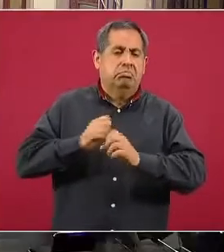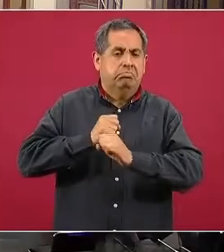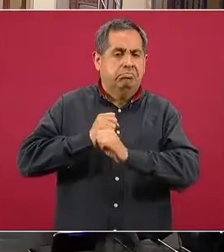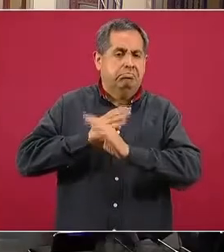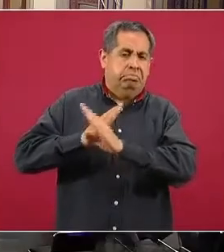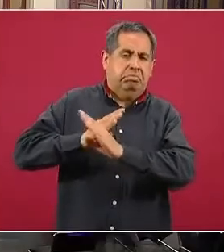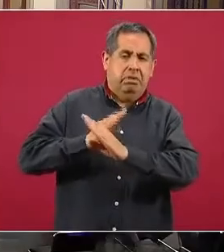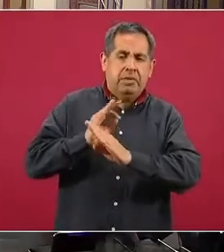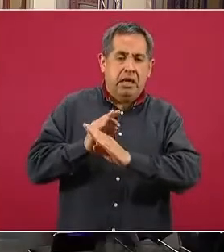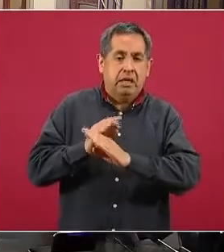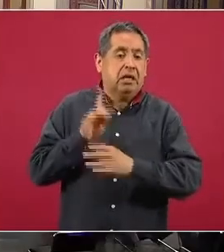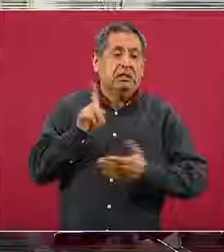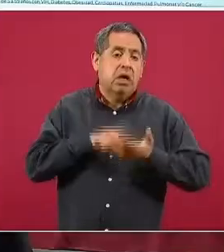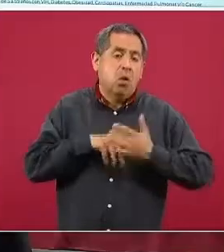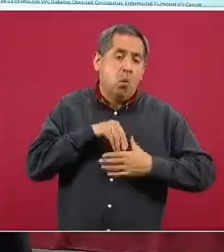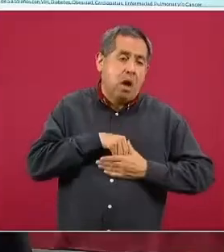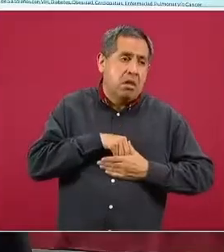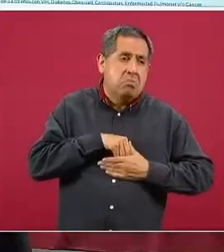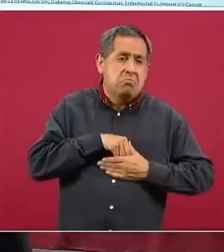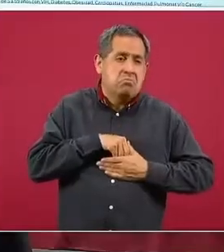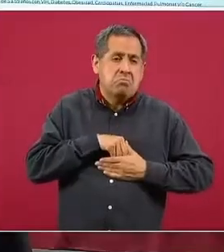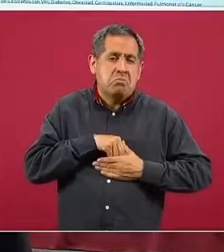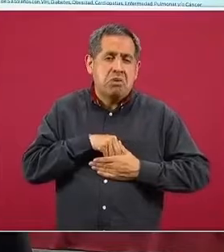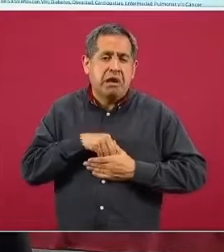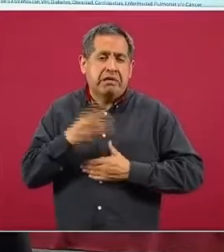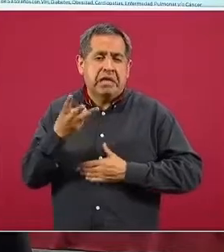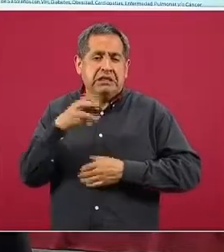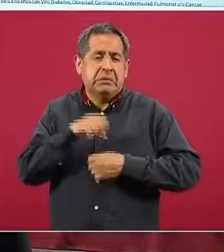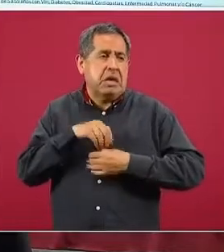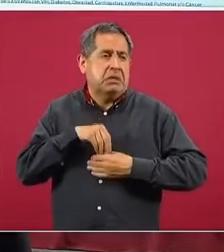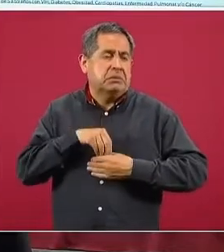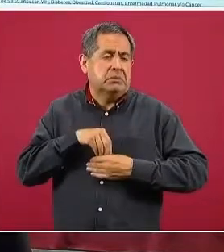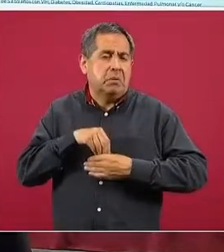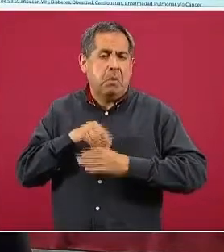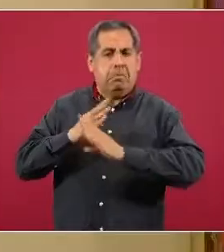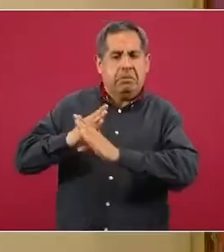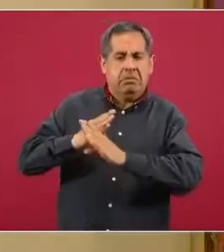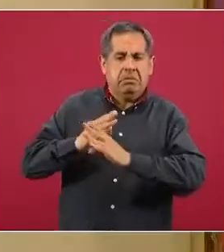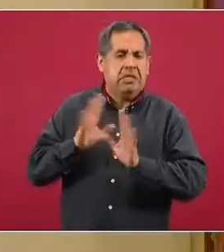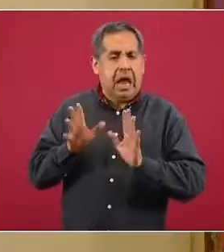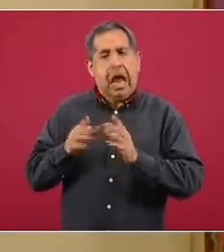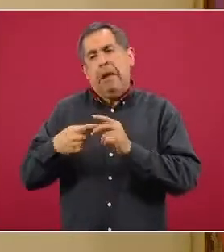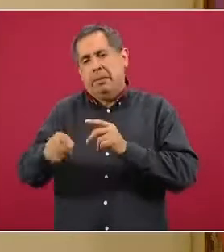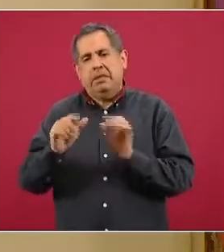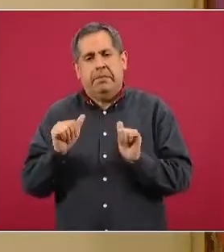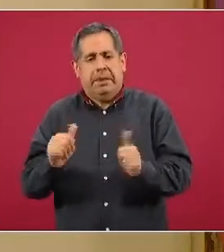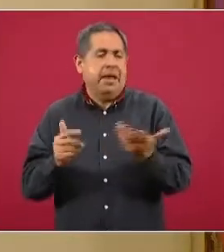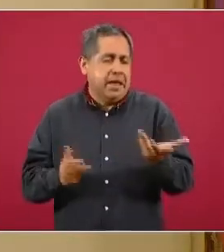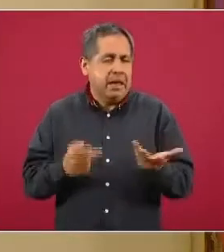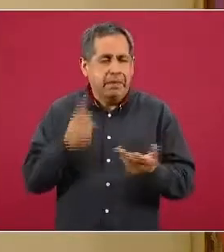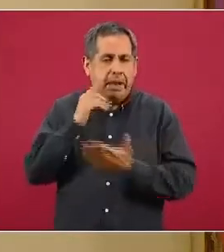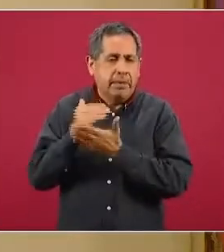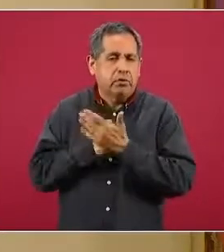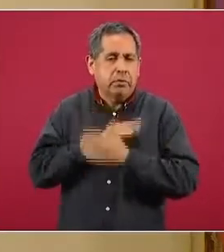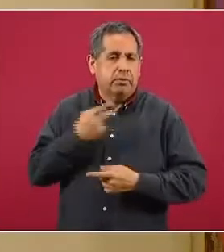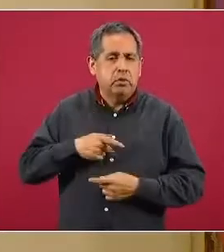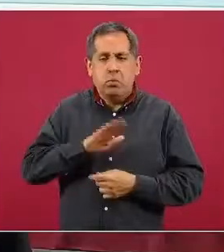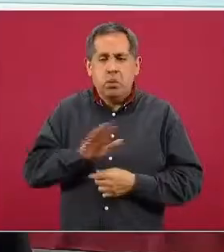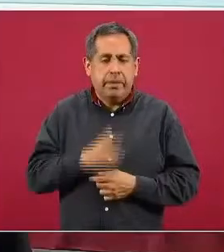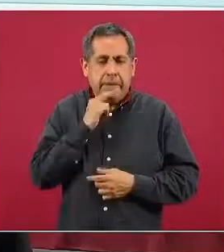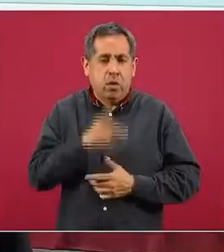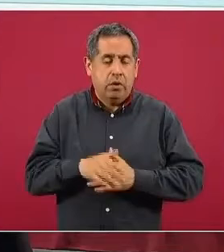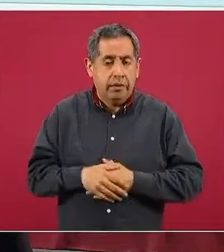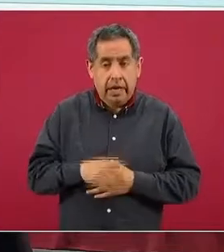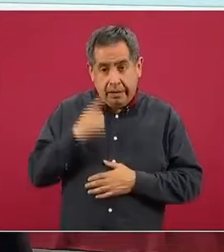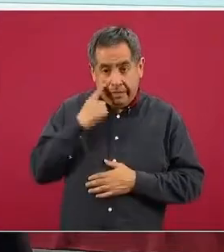es prevenir la enfermedad grave y por lo tanto la mortalidad. Si vemos la siguiente diapositiva, vamos a ver